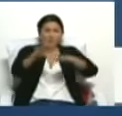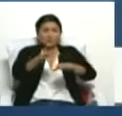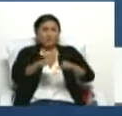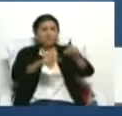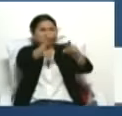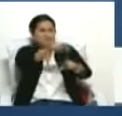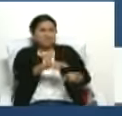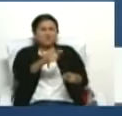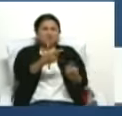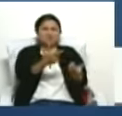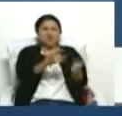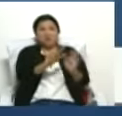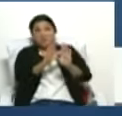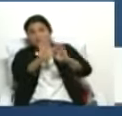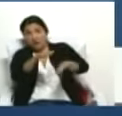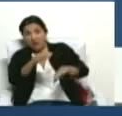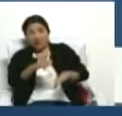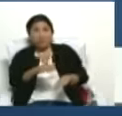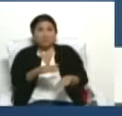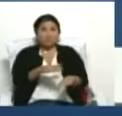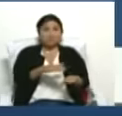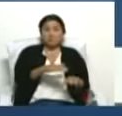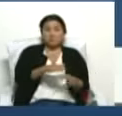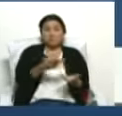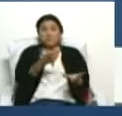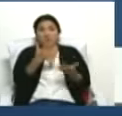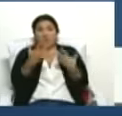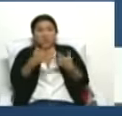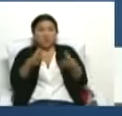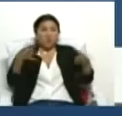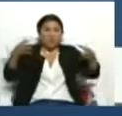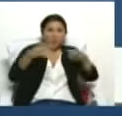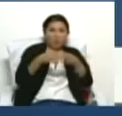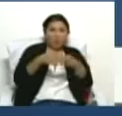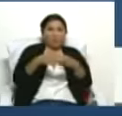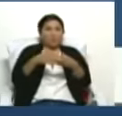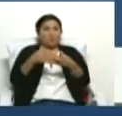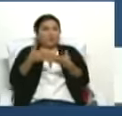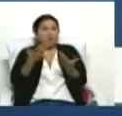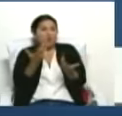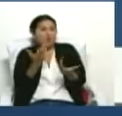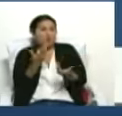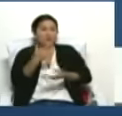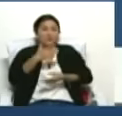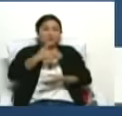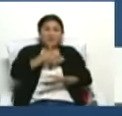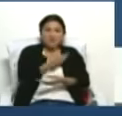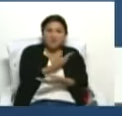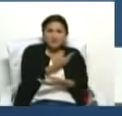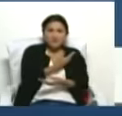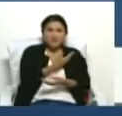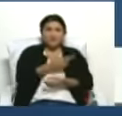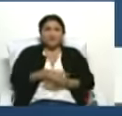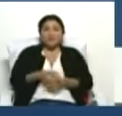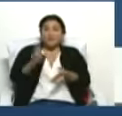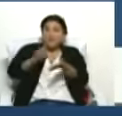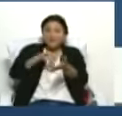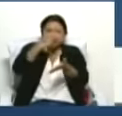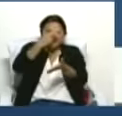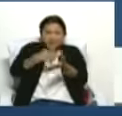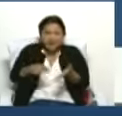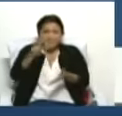no, ese es un aliado del Hamas. No, chico, por Dios, han vetado artistas en el mundo de